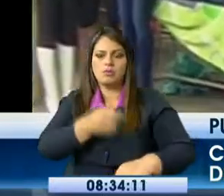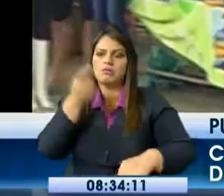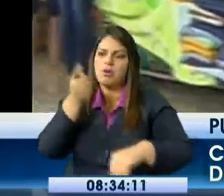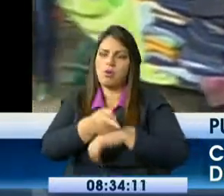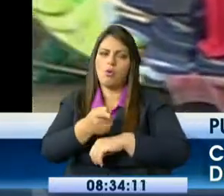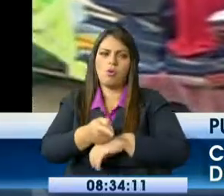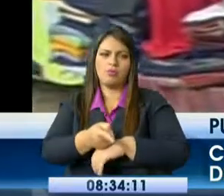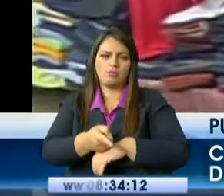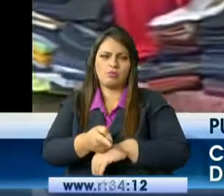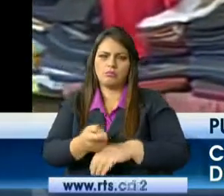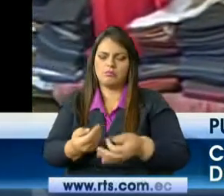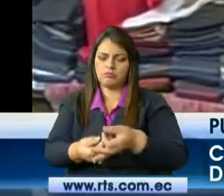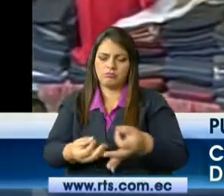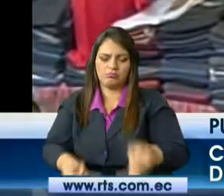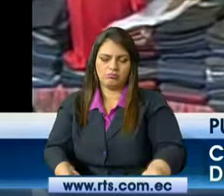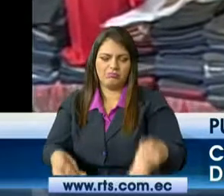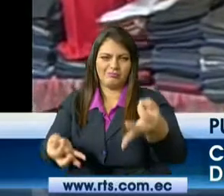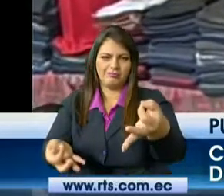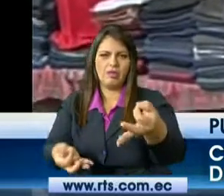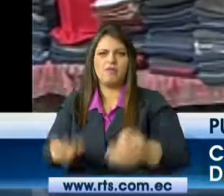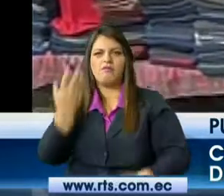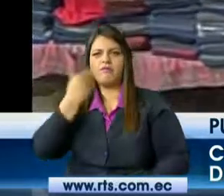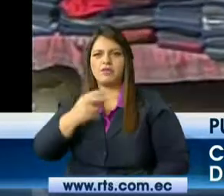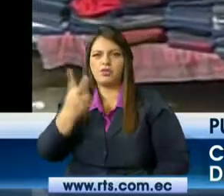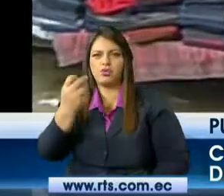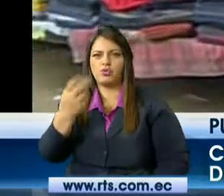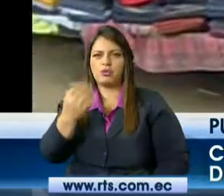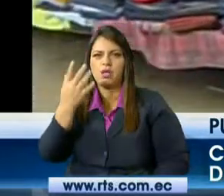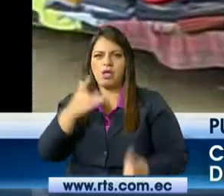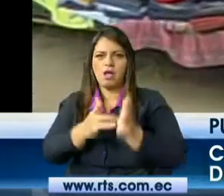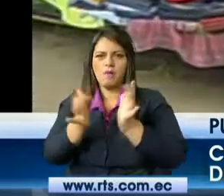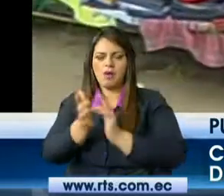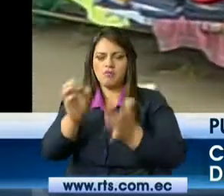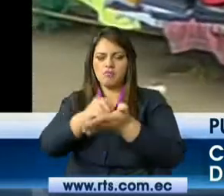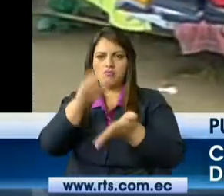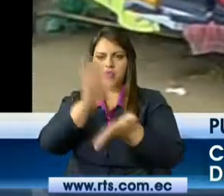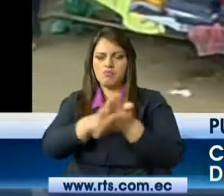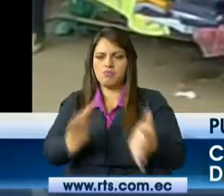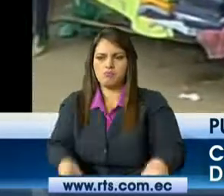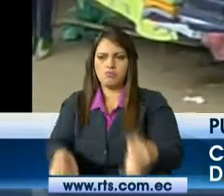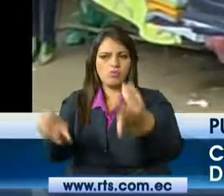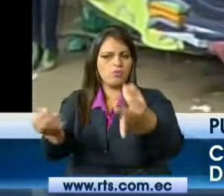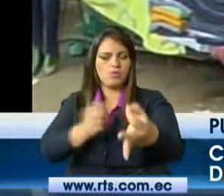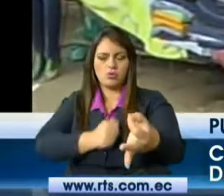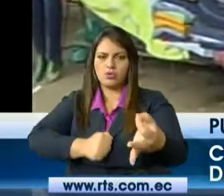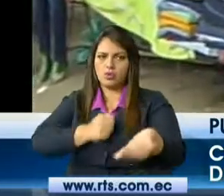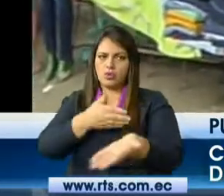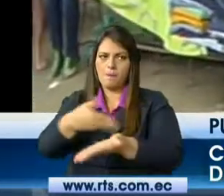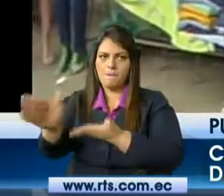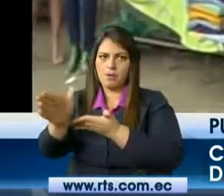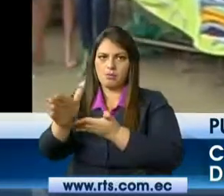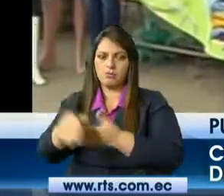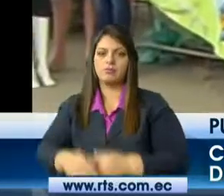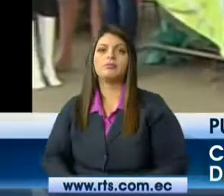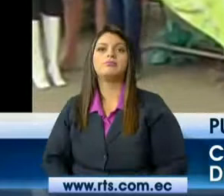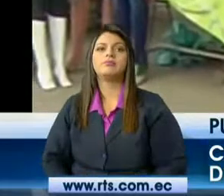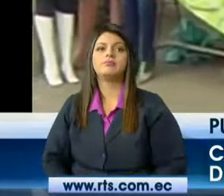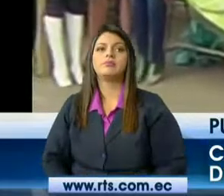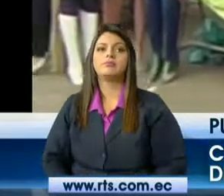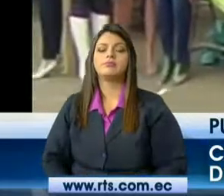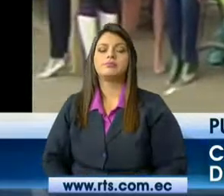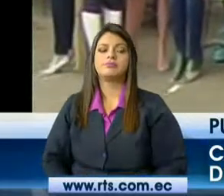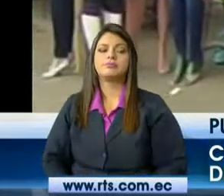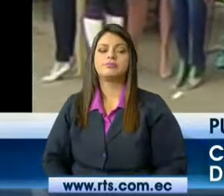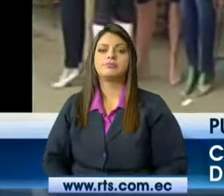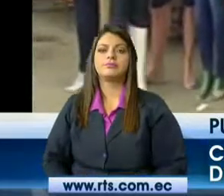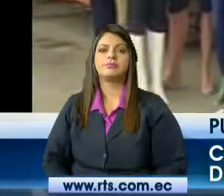abril, ¿ok? Entonces, incluso estamos esperando, la Intendencia la comunicó a la Alcaldía, y nosotros estamos